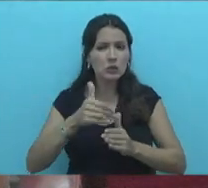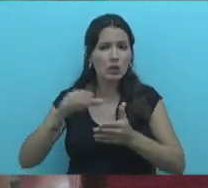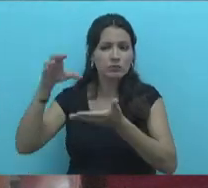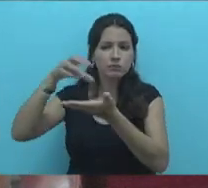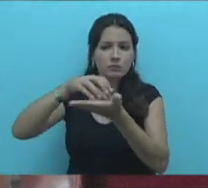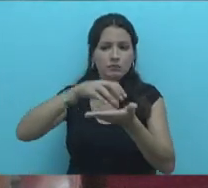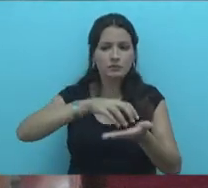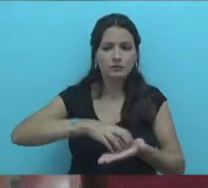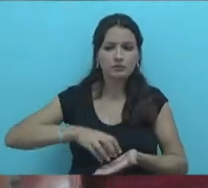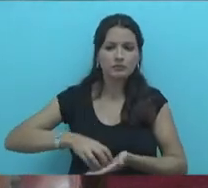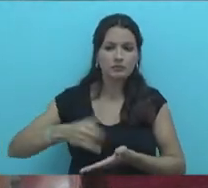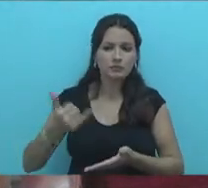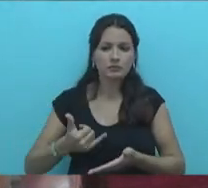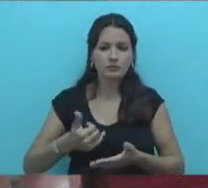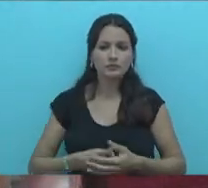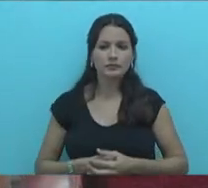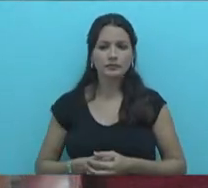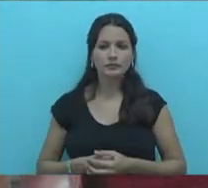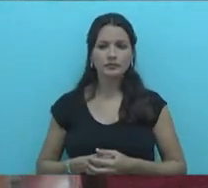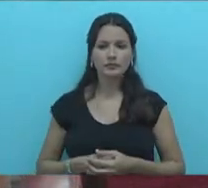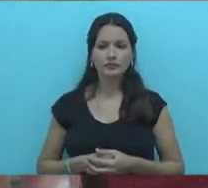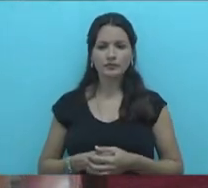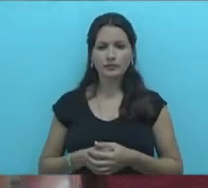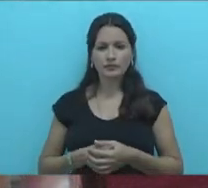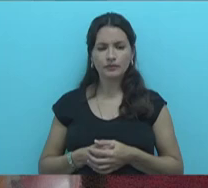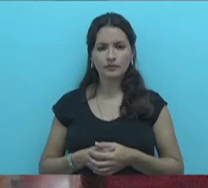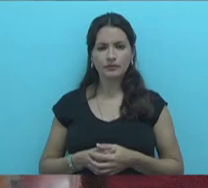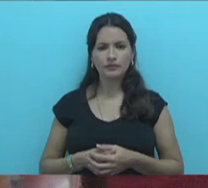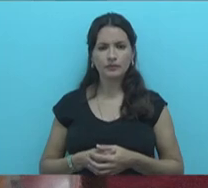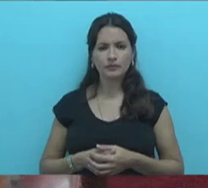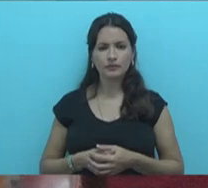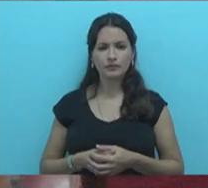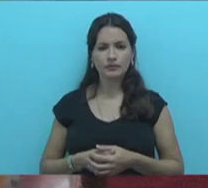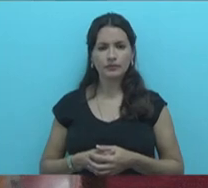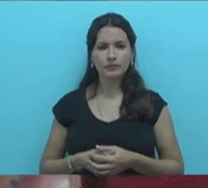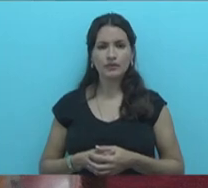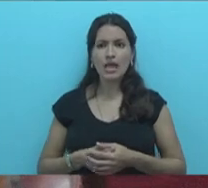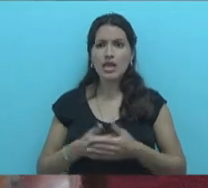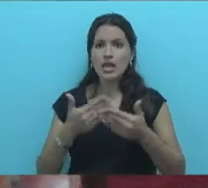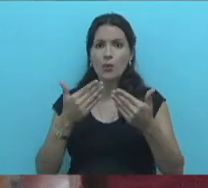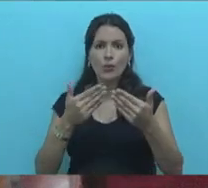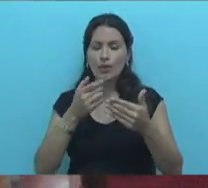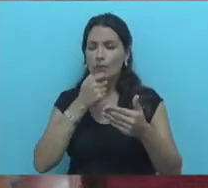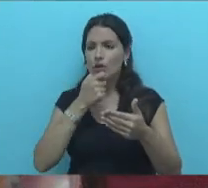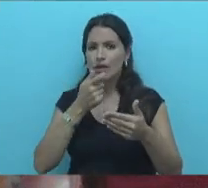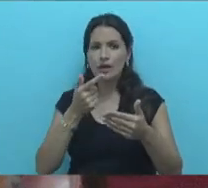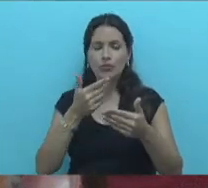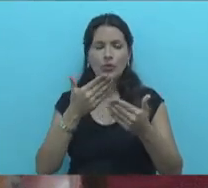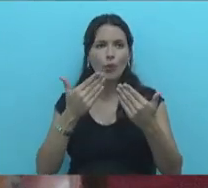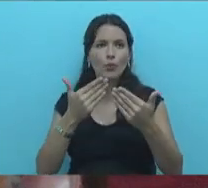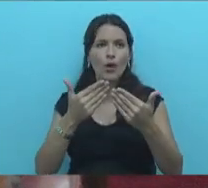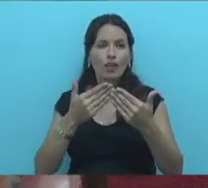nos podrían implicar al pueblo argentino en una futura guerra regional o mundial.